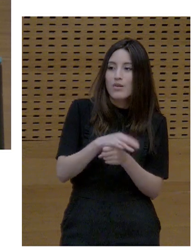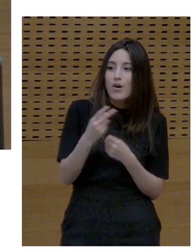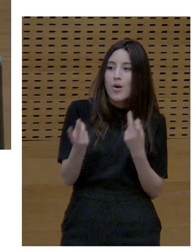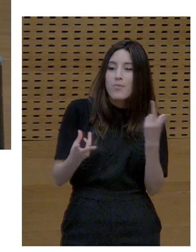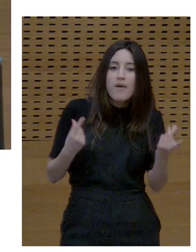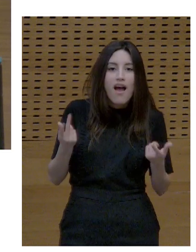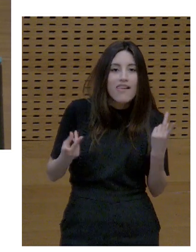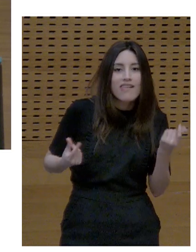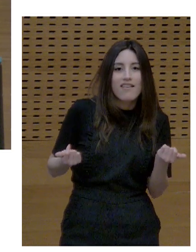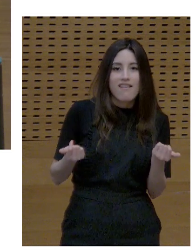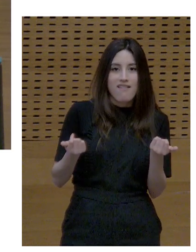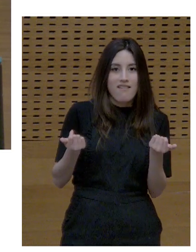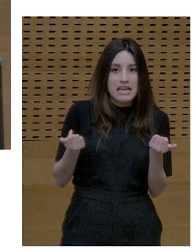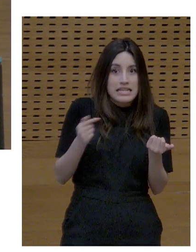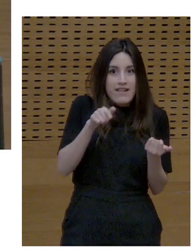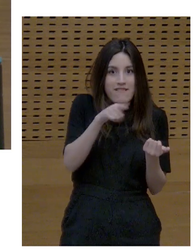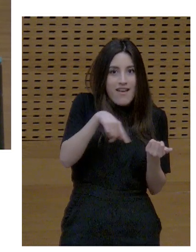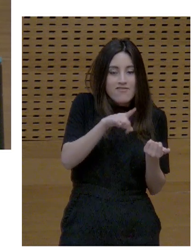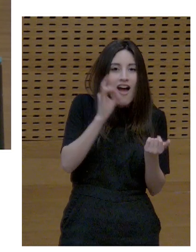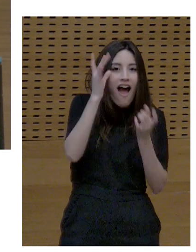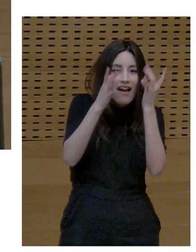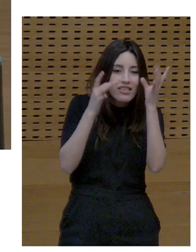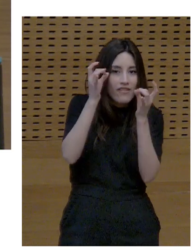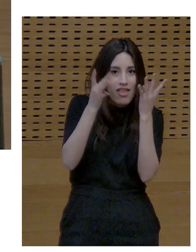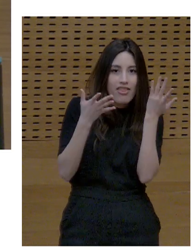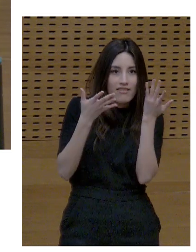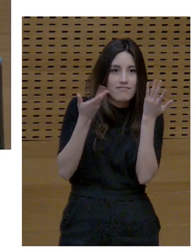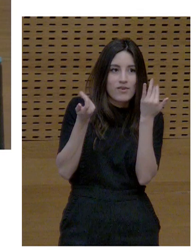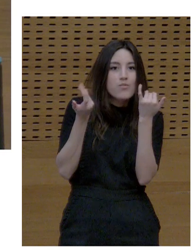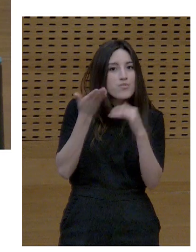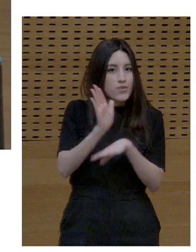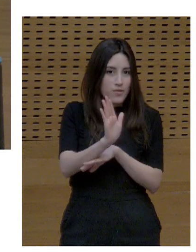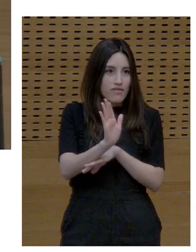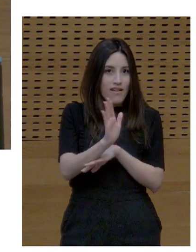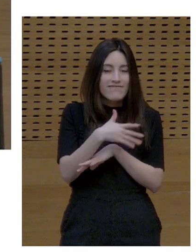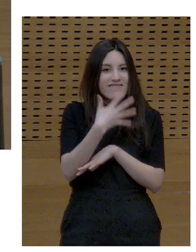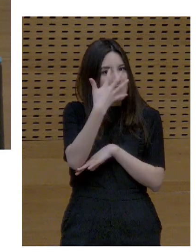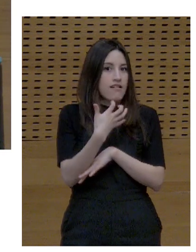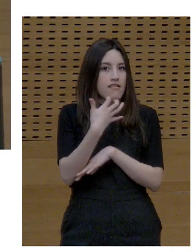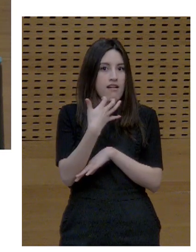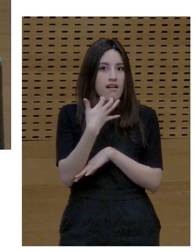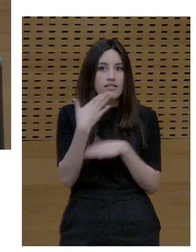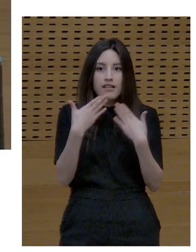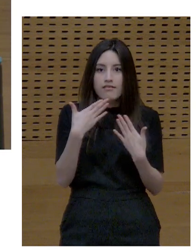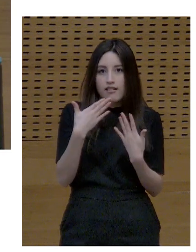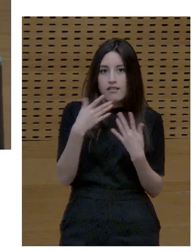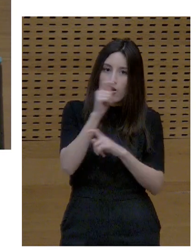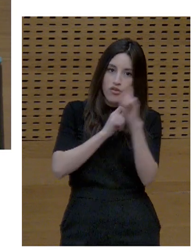la danza sean actividades propuestas seriamente por la Asociación ANAPAR.